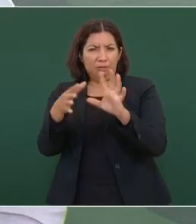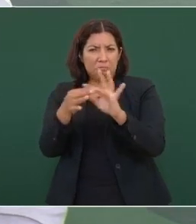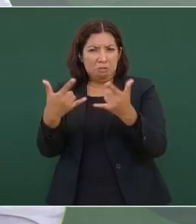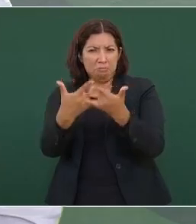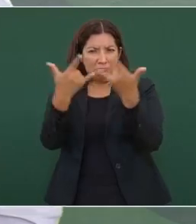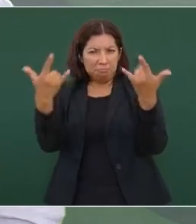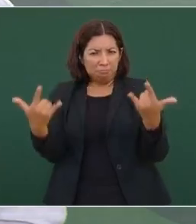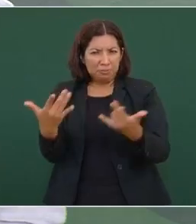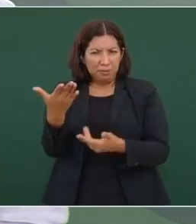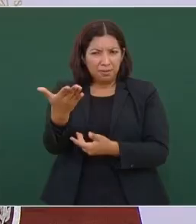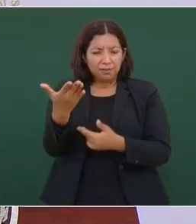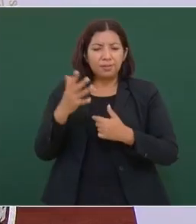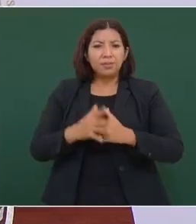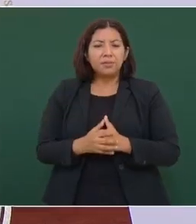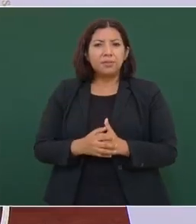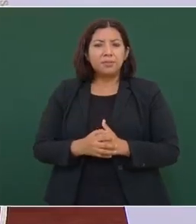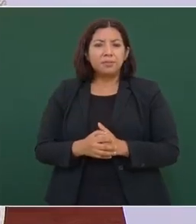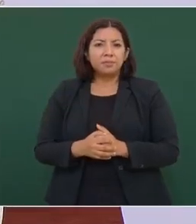que ya hay